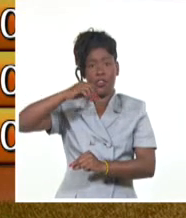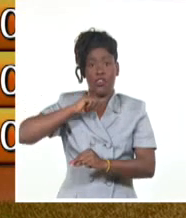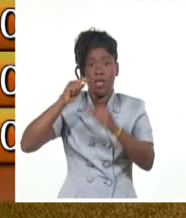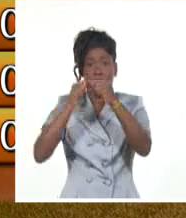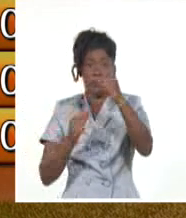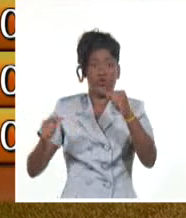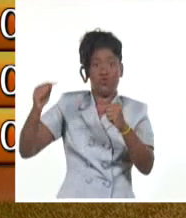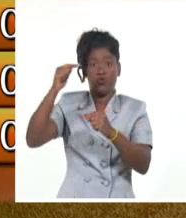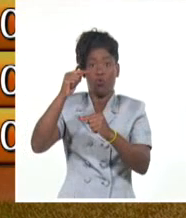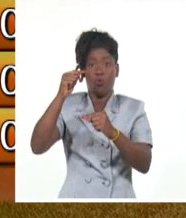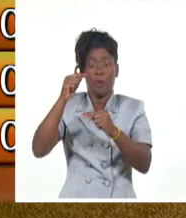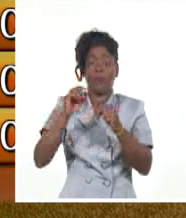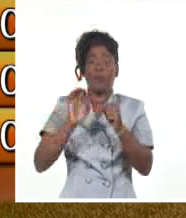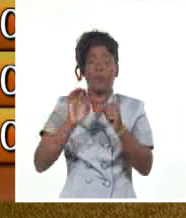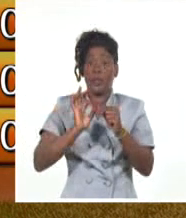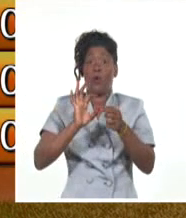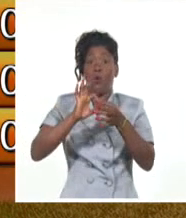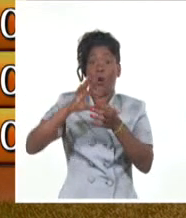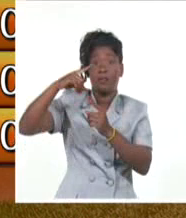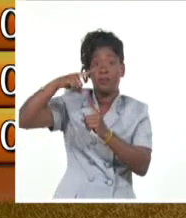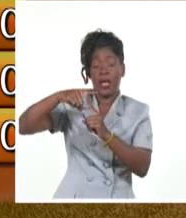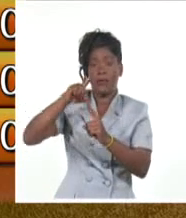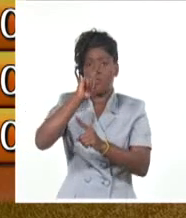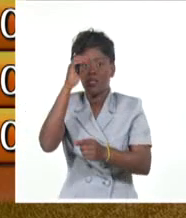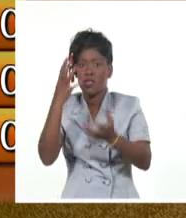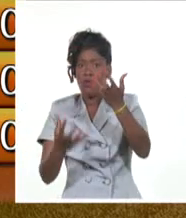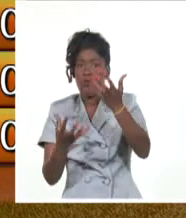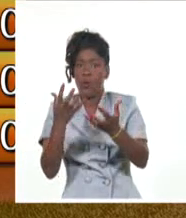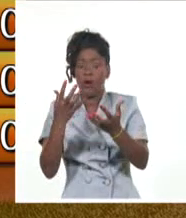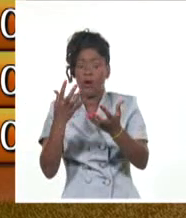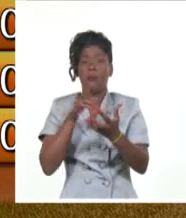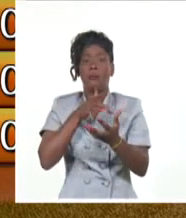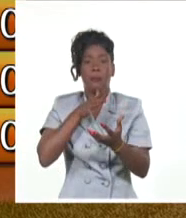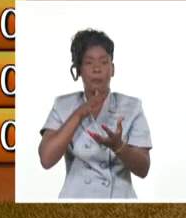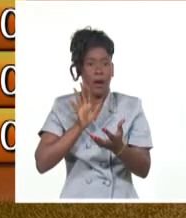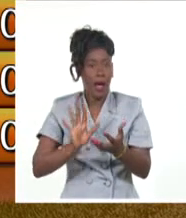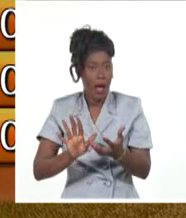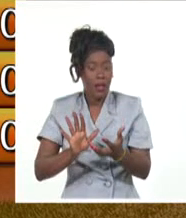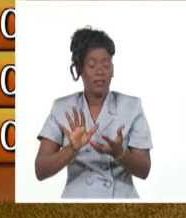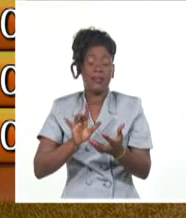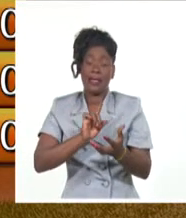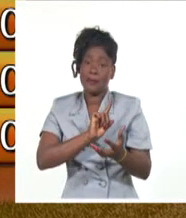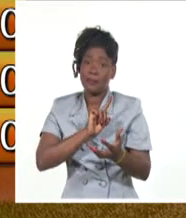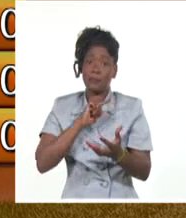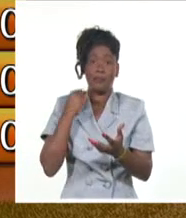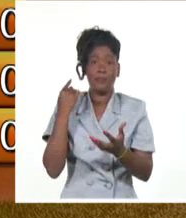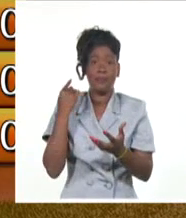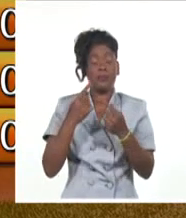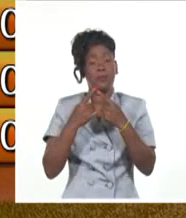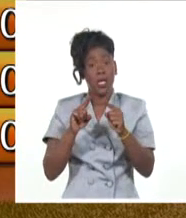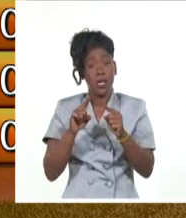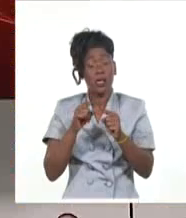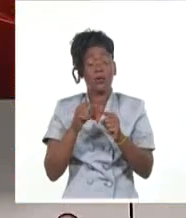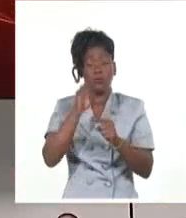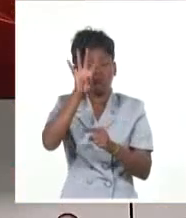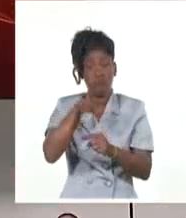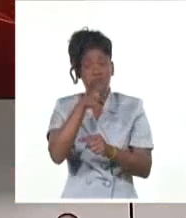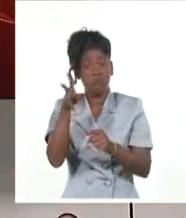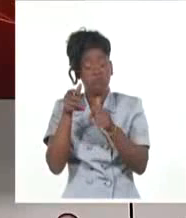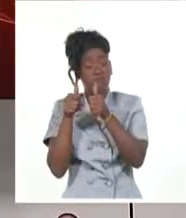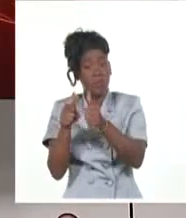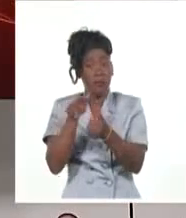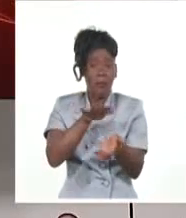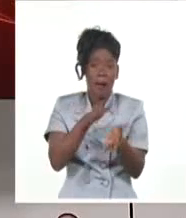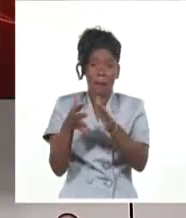primeros. Guantánamo y, sobre todo, Cienfuegos parecen fuera de combate, pese a tener opciones matemáticas.